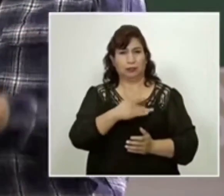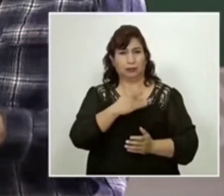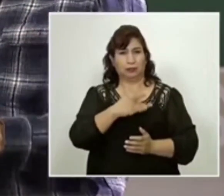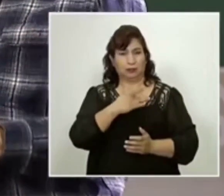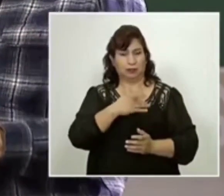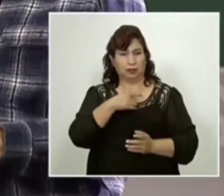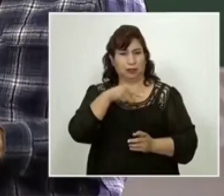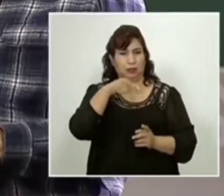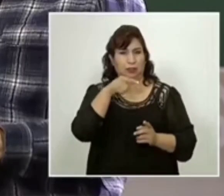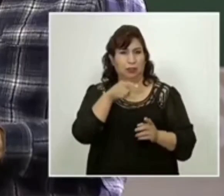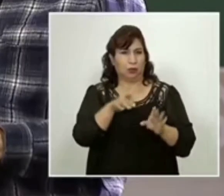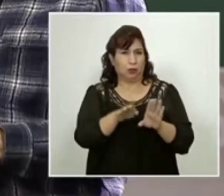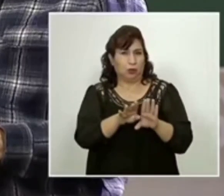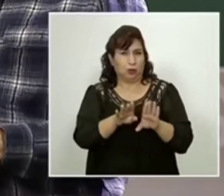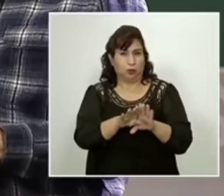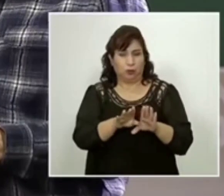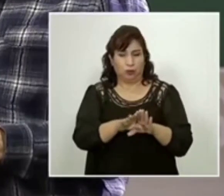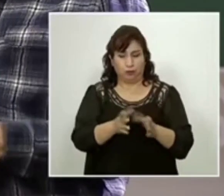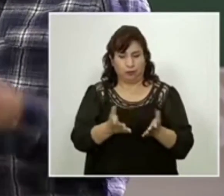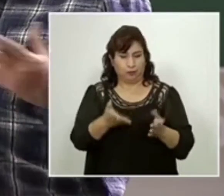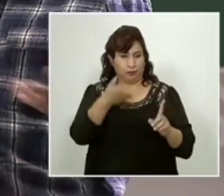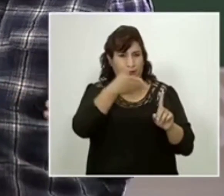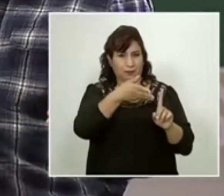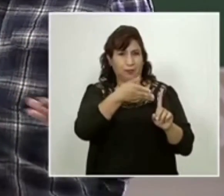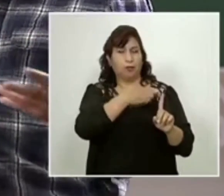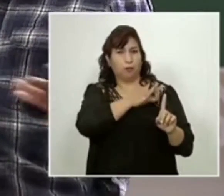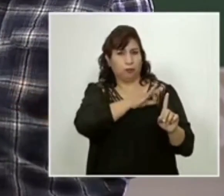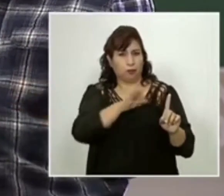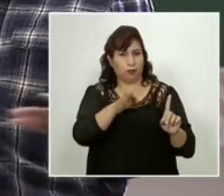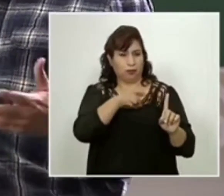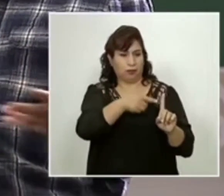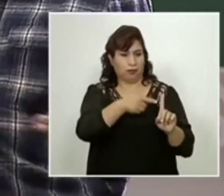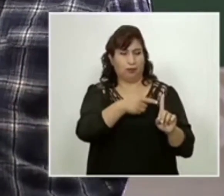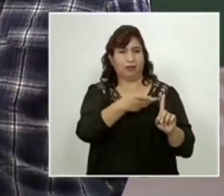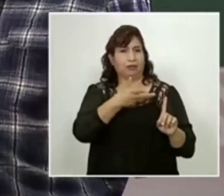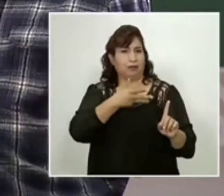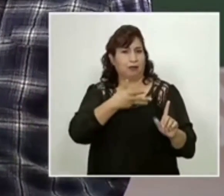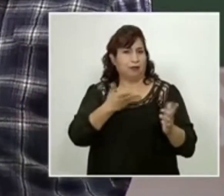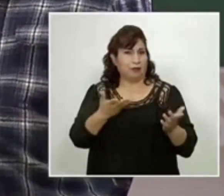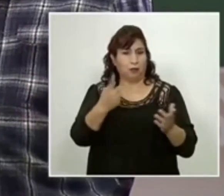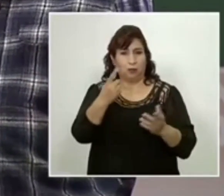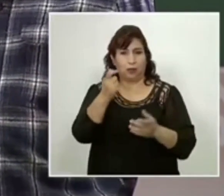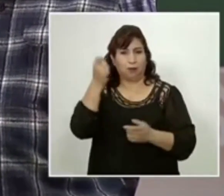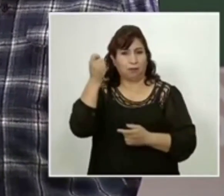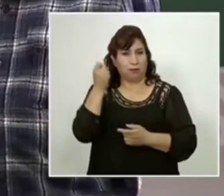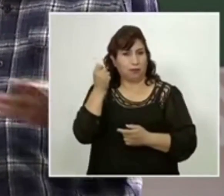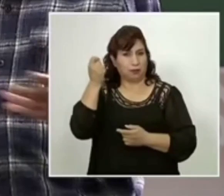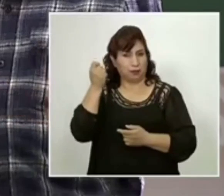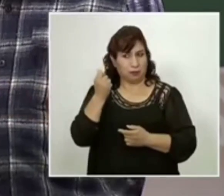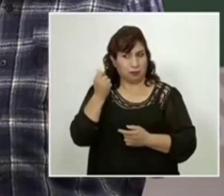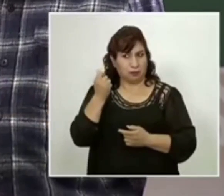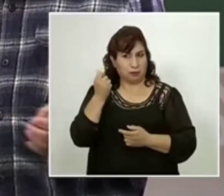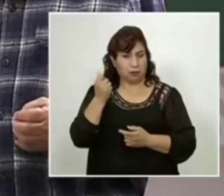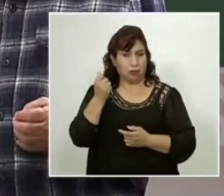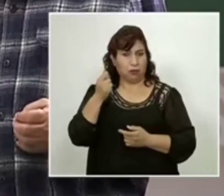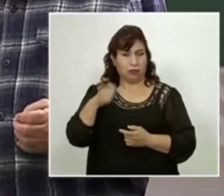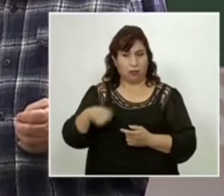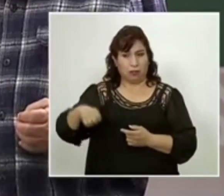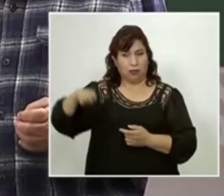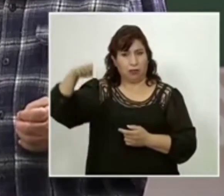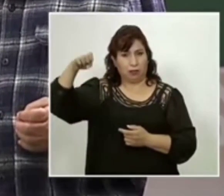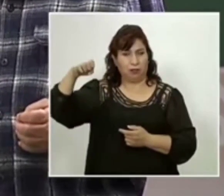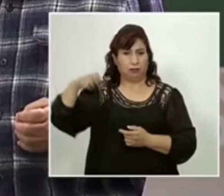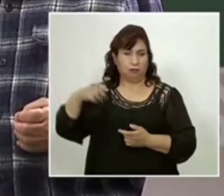considerara el que pudiesen tener una pensión de adultos mayores,